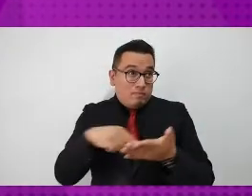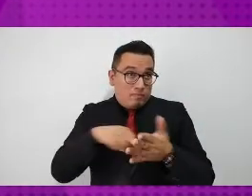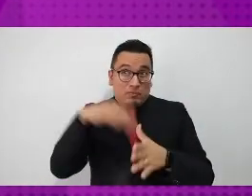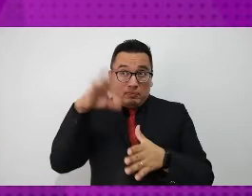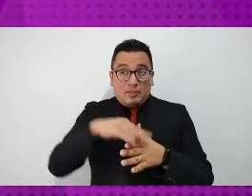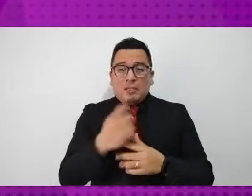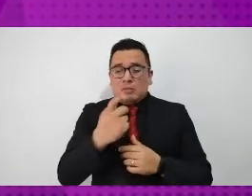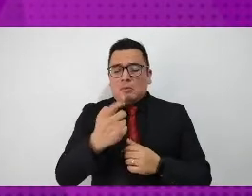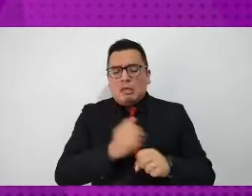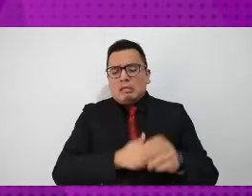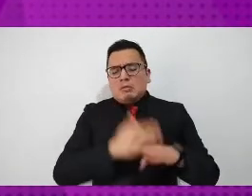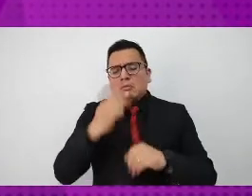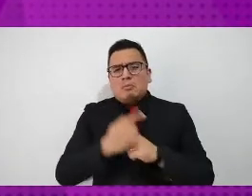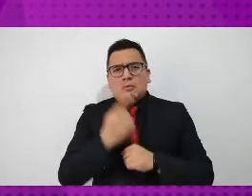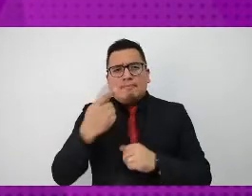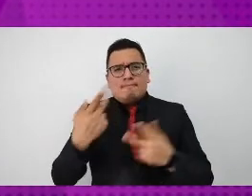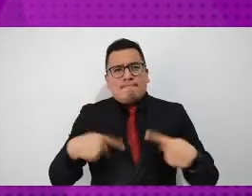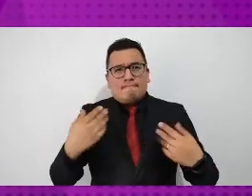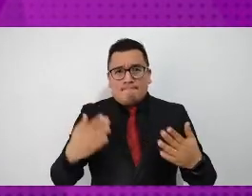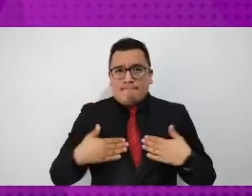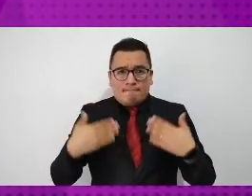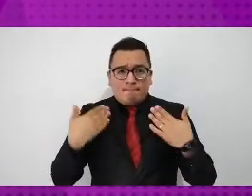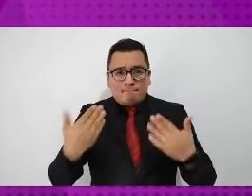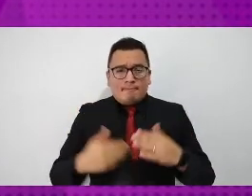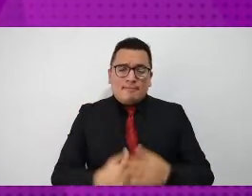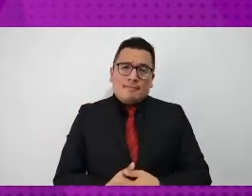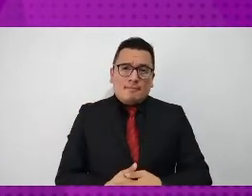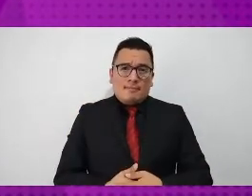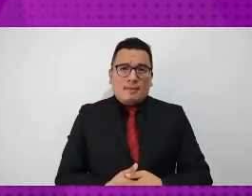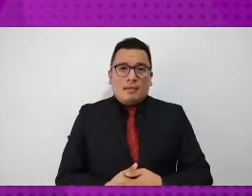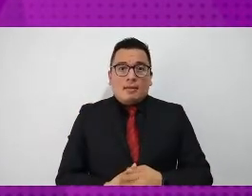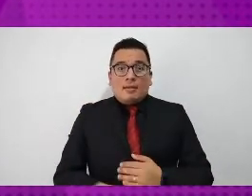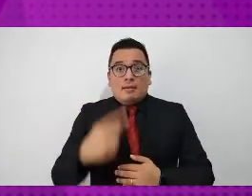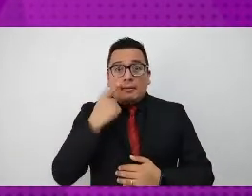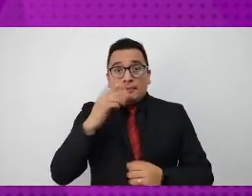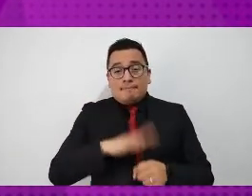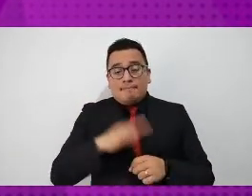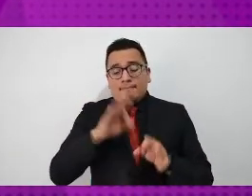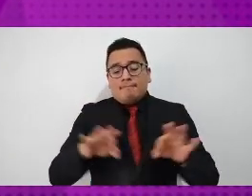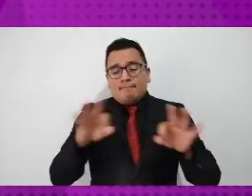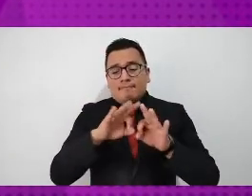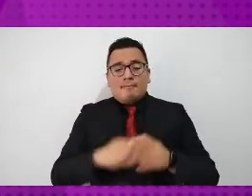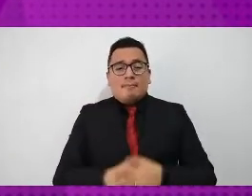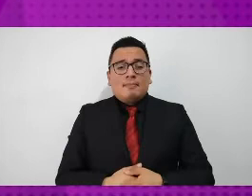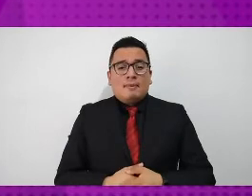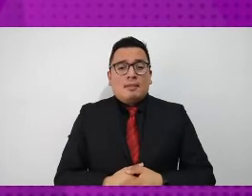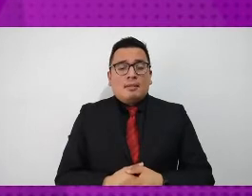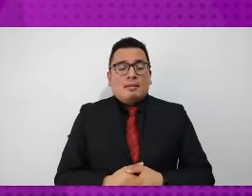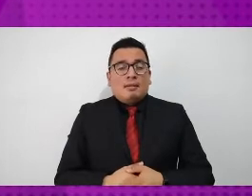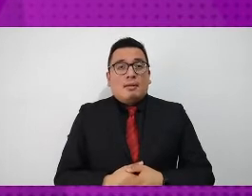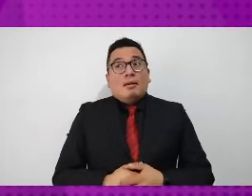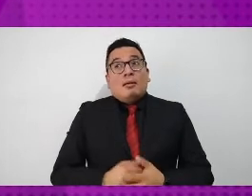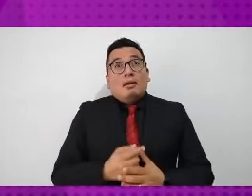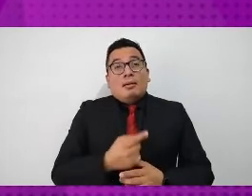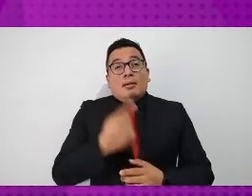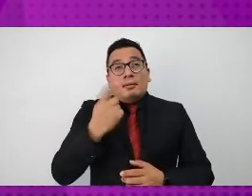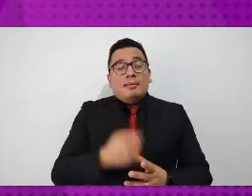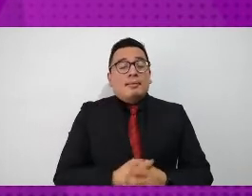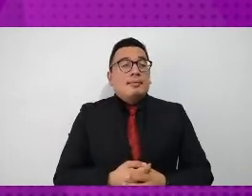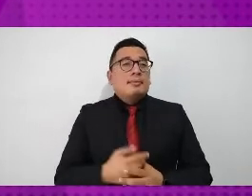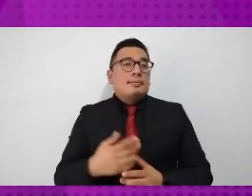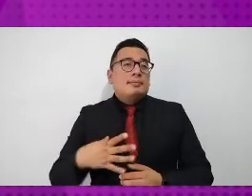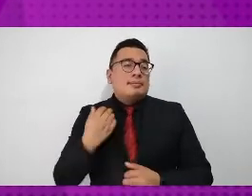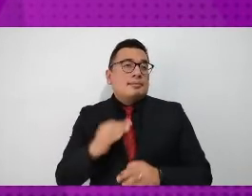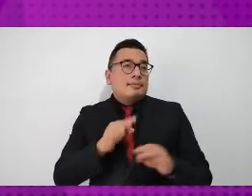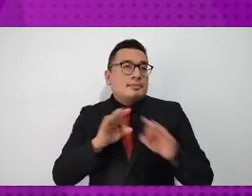el resultado de esa confianza hacia los organismos electorales pero lo más importante también es resultado justamente de un